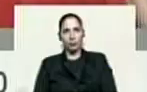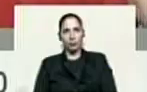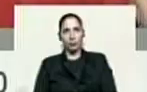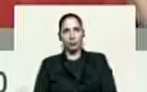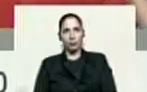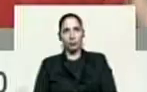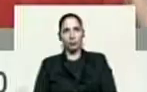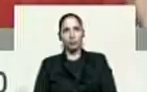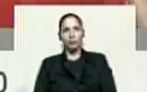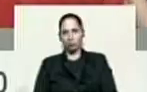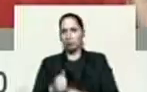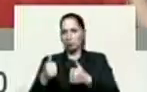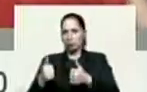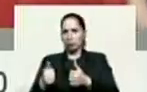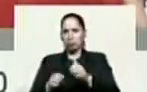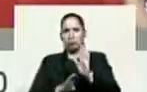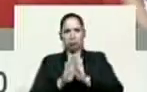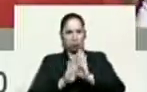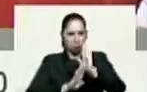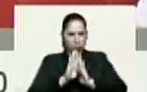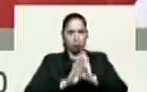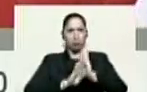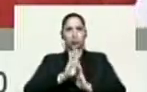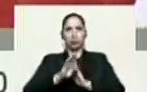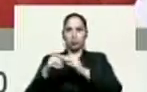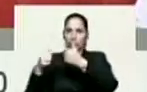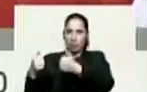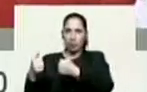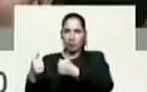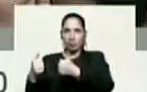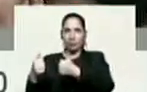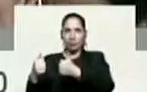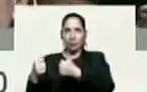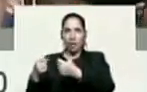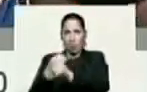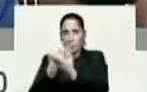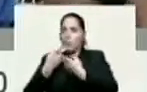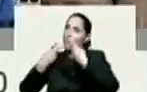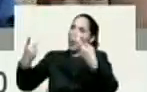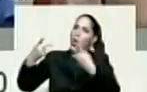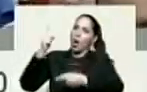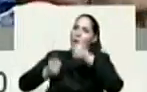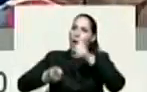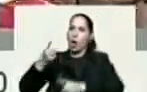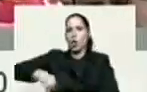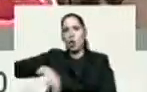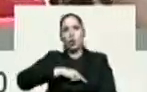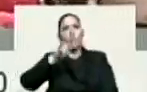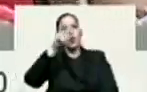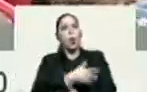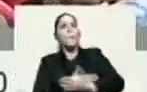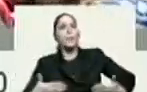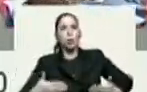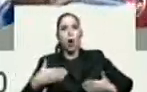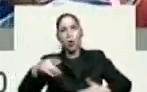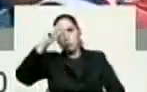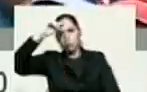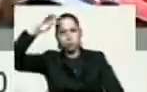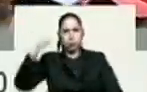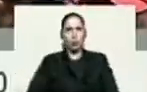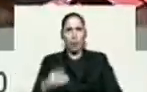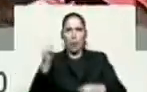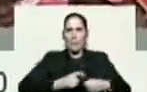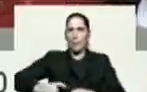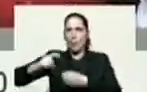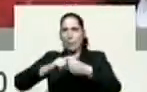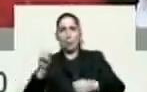Van bien. Sigan avanzando que van bien. Y les voy a decir algo. Tenemos 2 millones de milicianos y no se llevaron ni